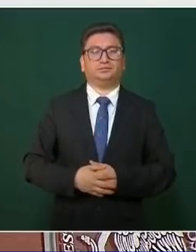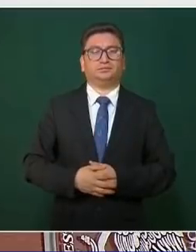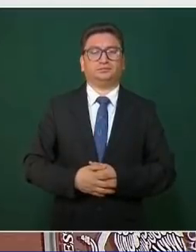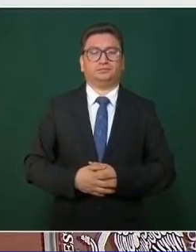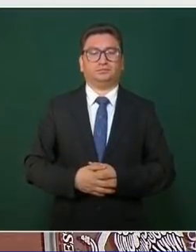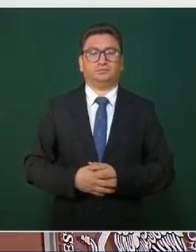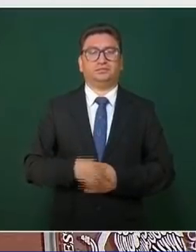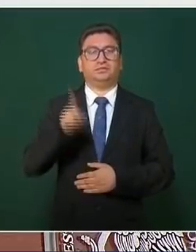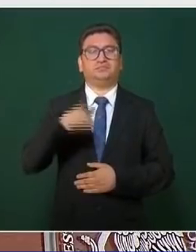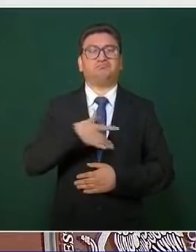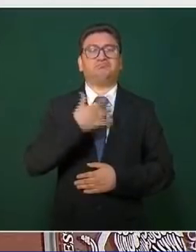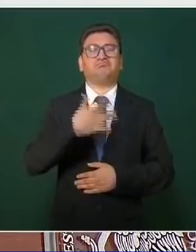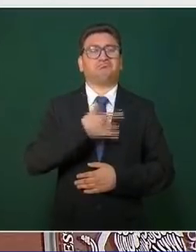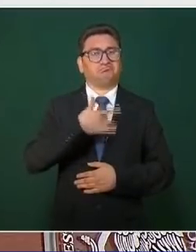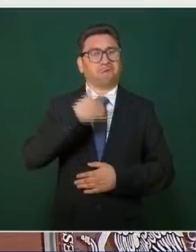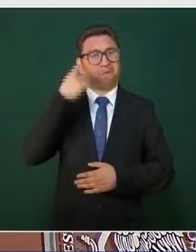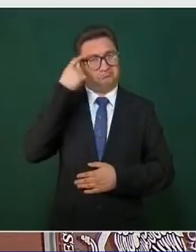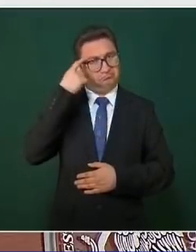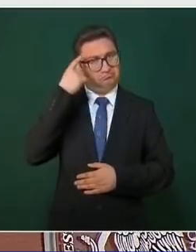con sentido común,